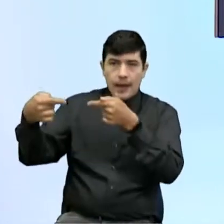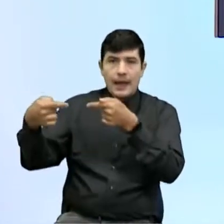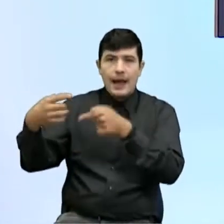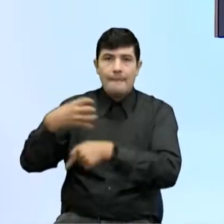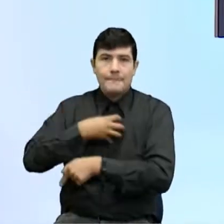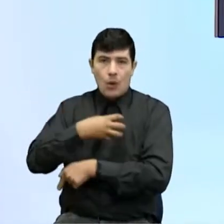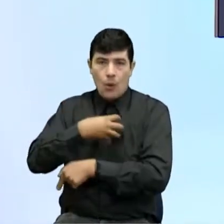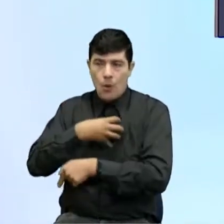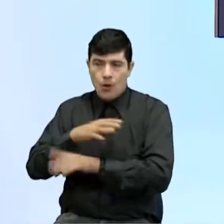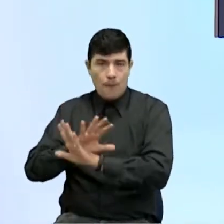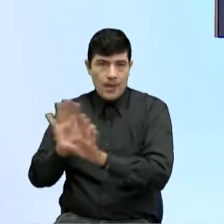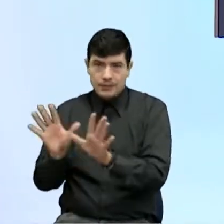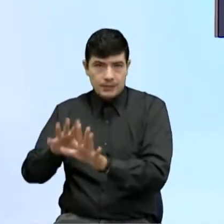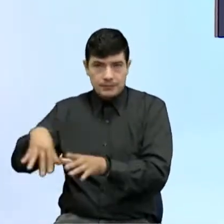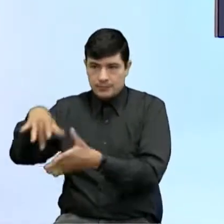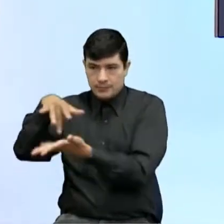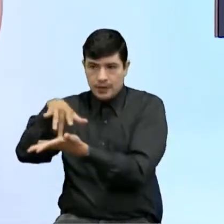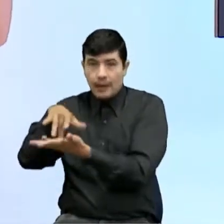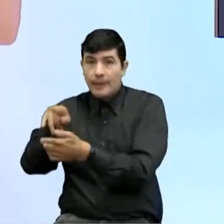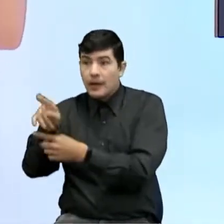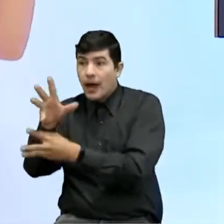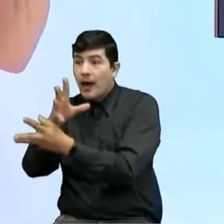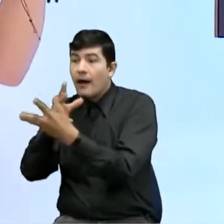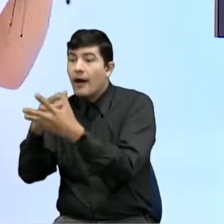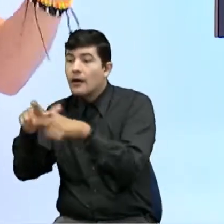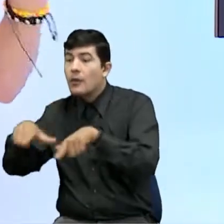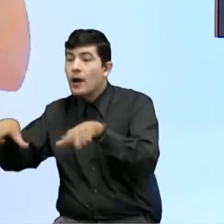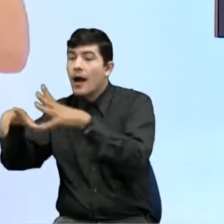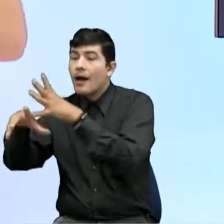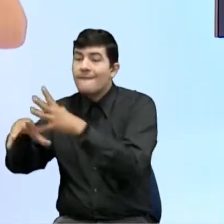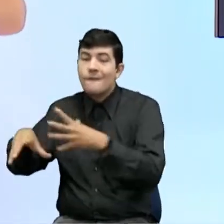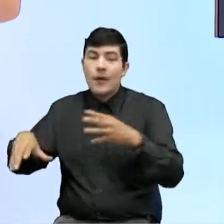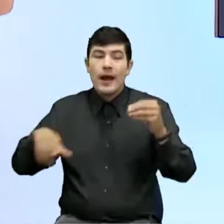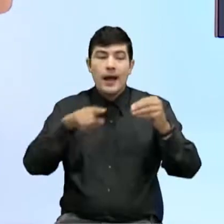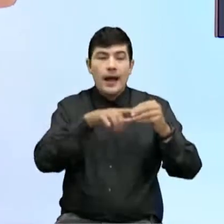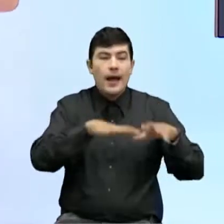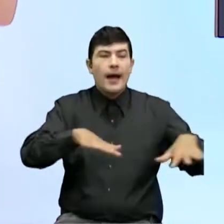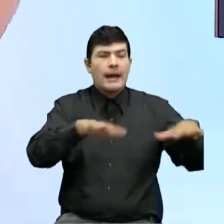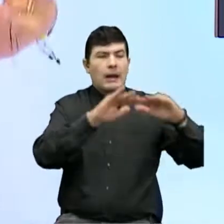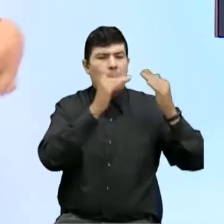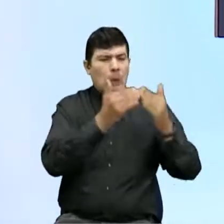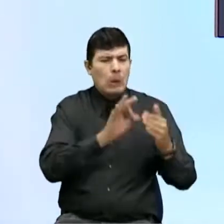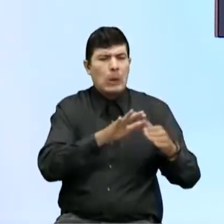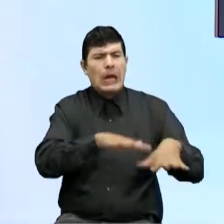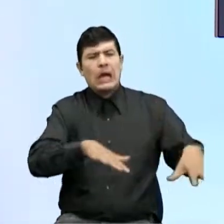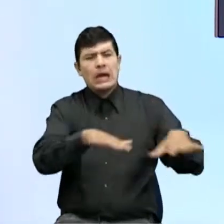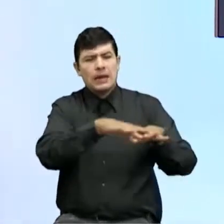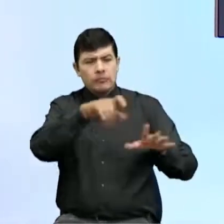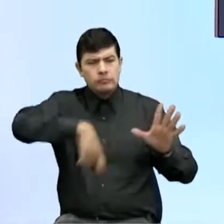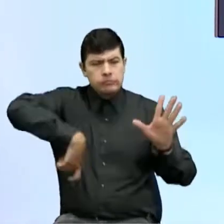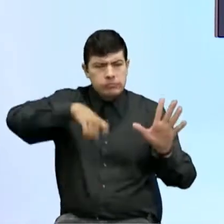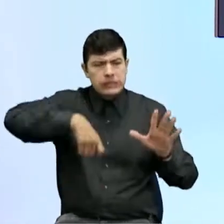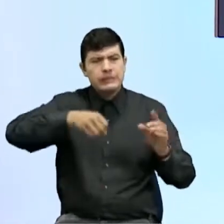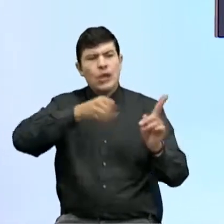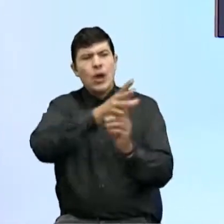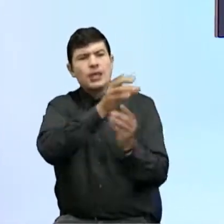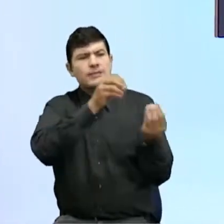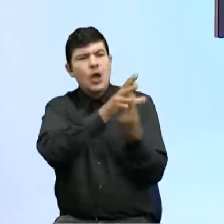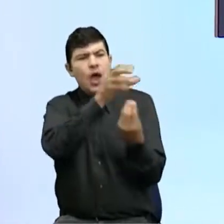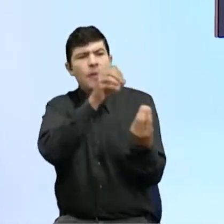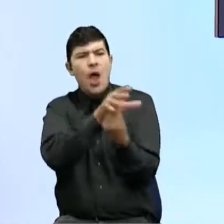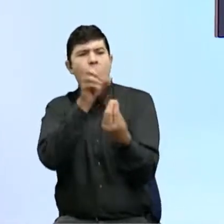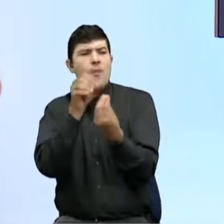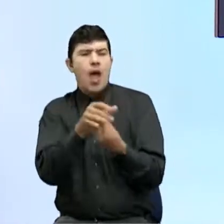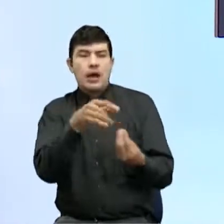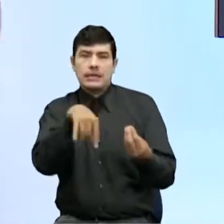va a utilizar eso fuera de la competencia, fuera del entrenamiento, ya se convierte en agresión. Entonces usted no